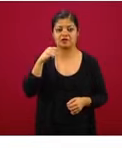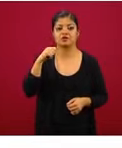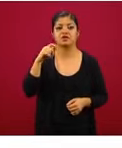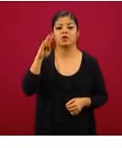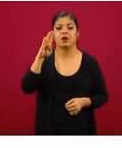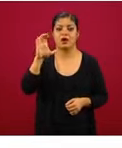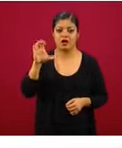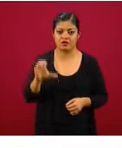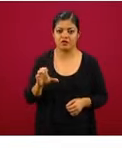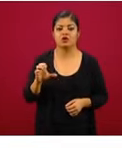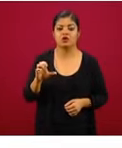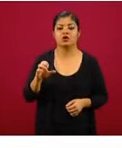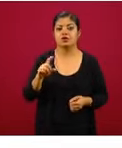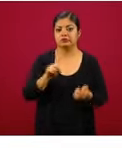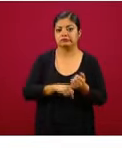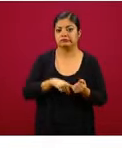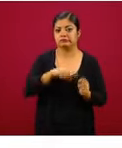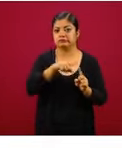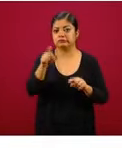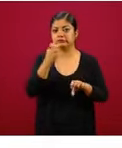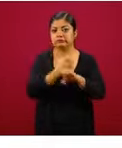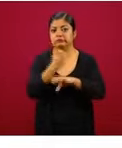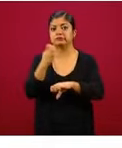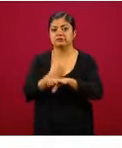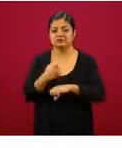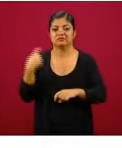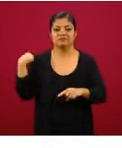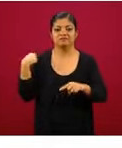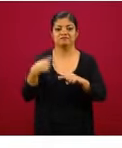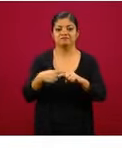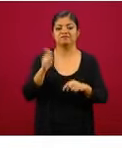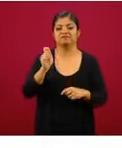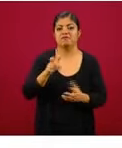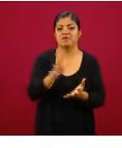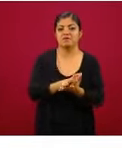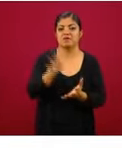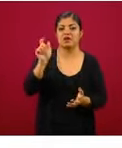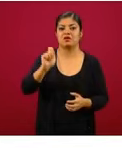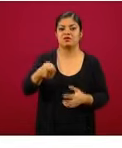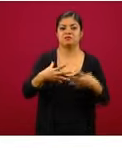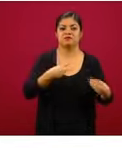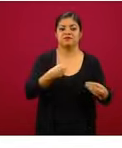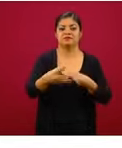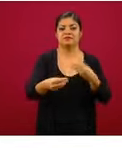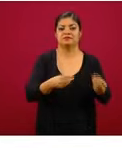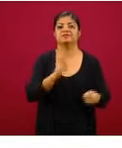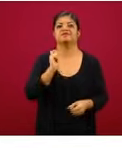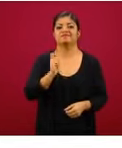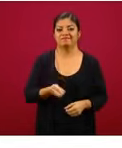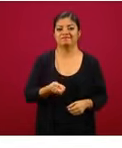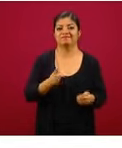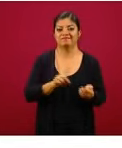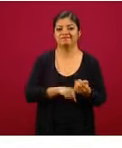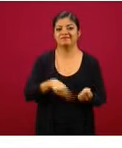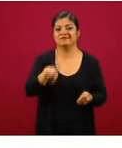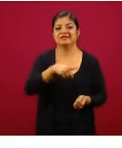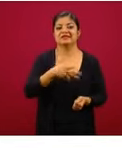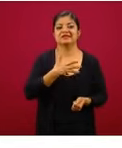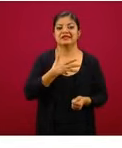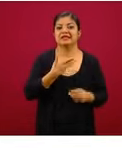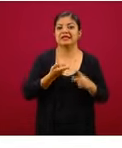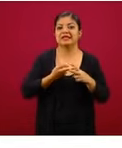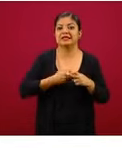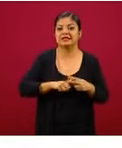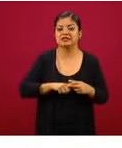México, que sabemos son las entidades que han tenido en estas últimas semanas la mayor transmisión, precisamente porque son las que tienen un